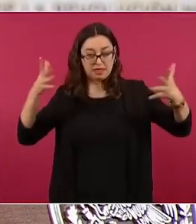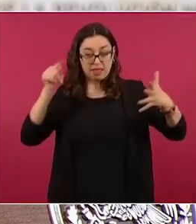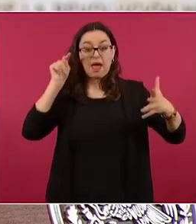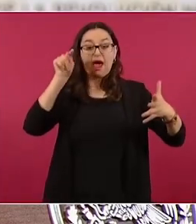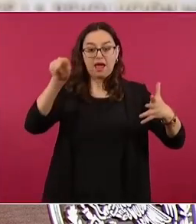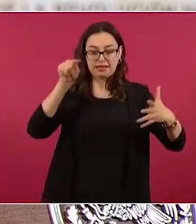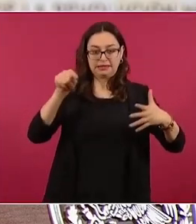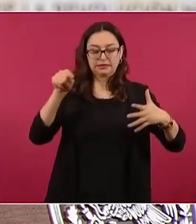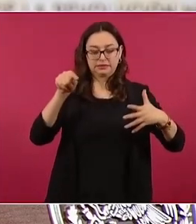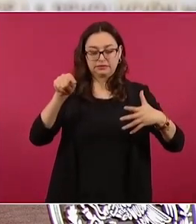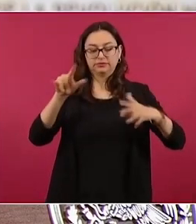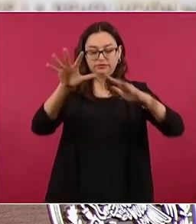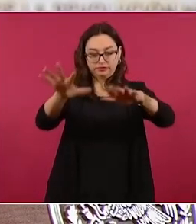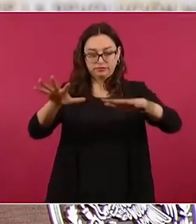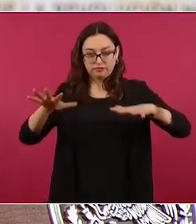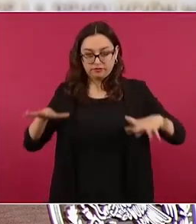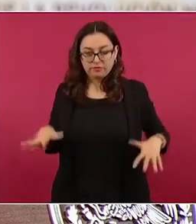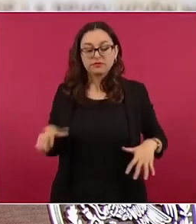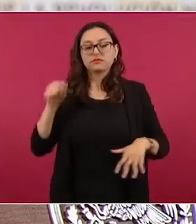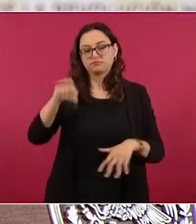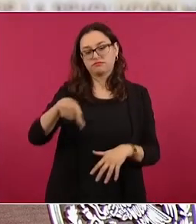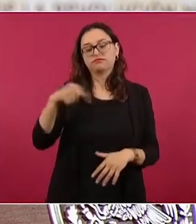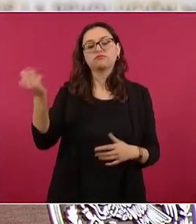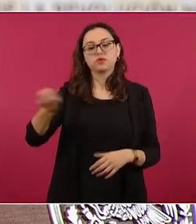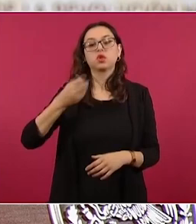La epopeya del pueblo mexicano.